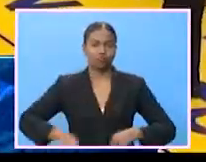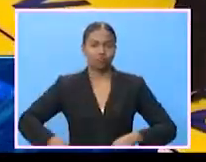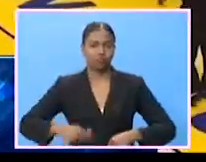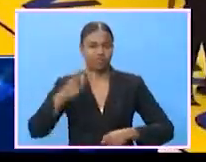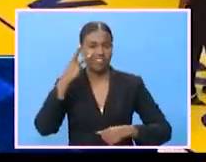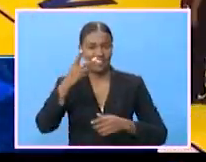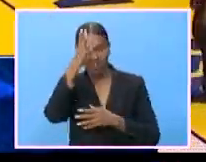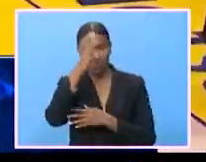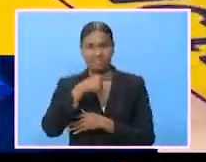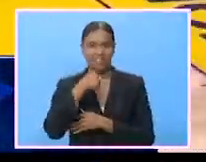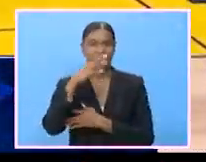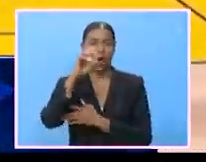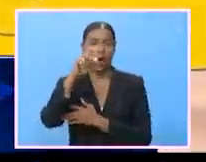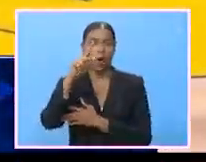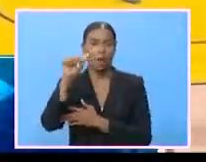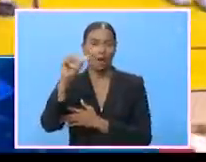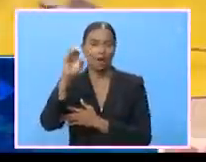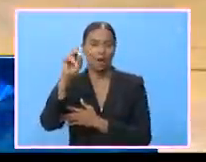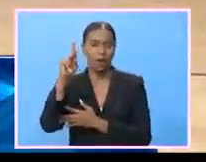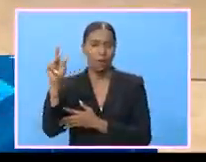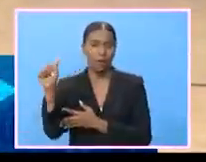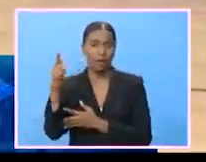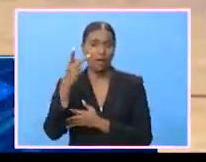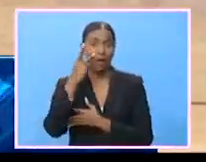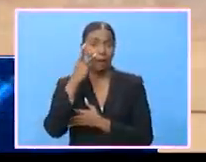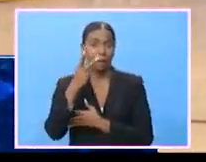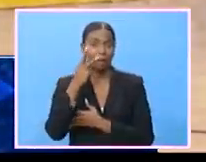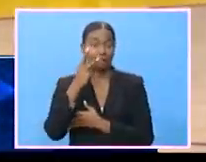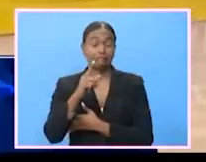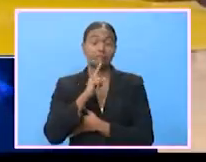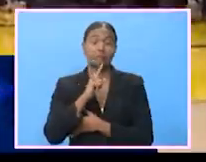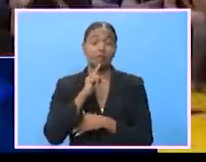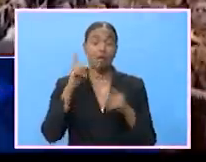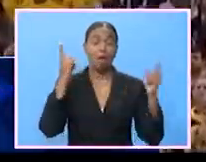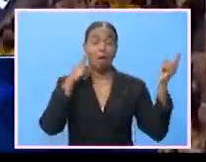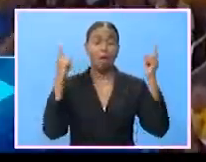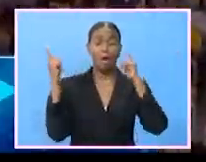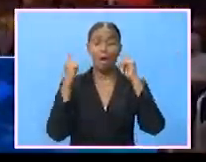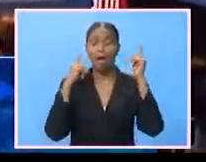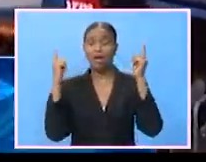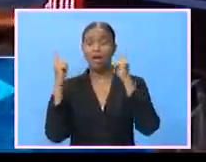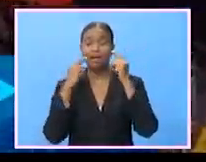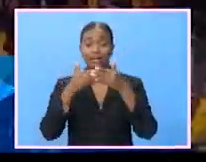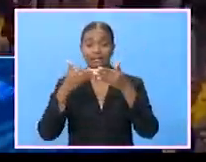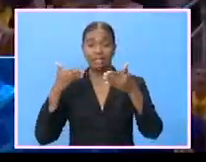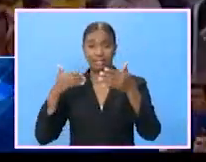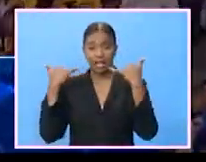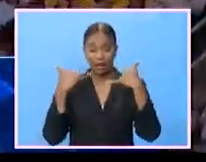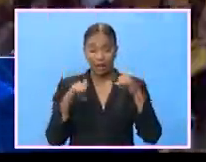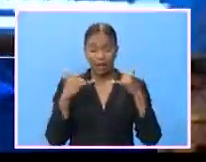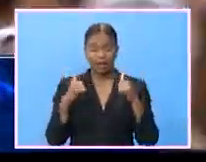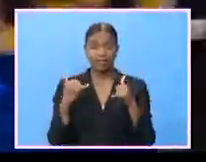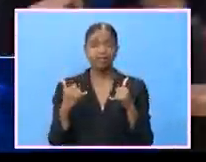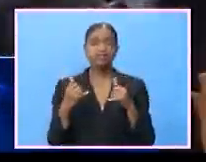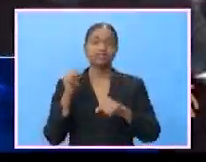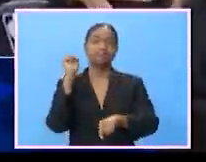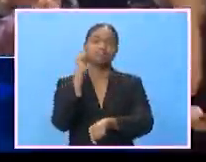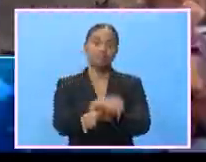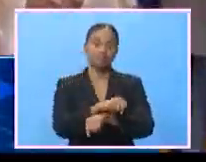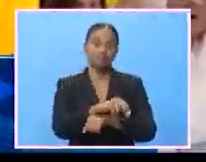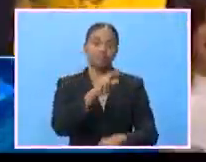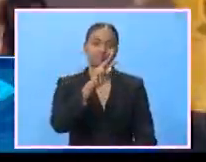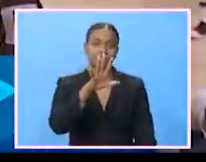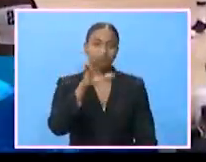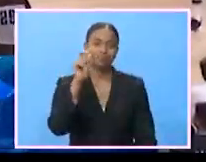opa del hombre Rochy RD. A pesar de toda esta fanfarria que hicieron antes del partido, cayeron derrotados por